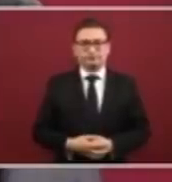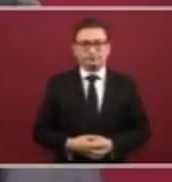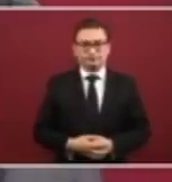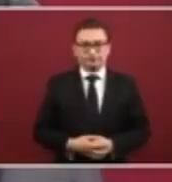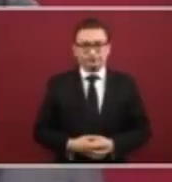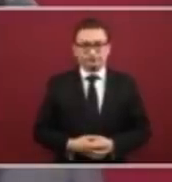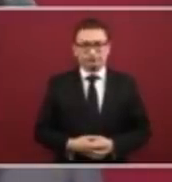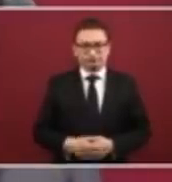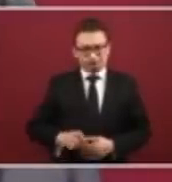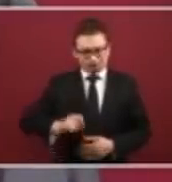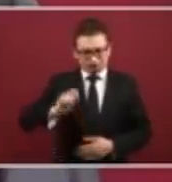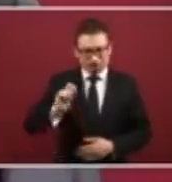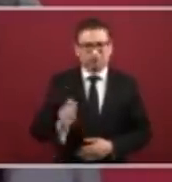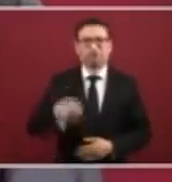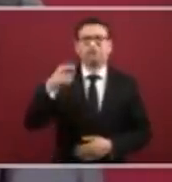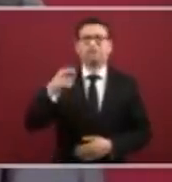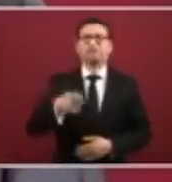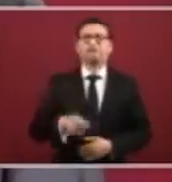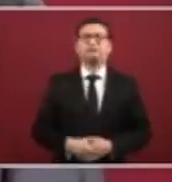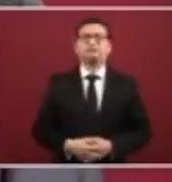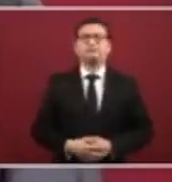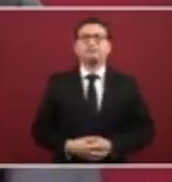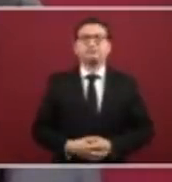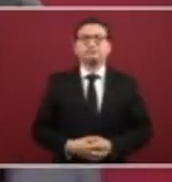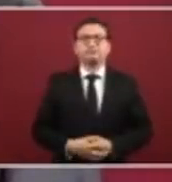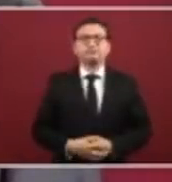Me canso ganso.